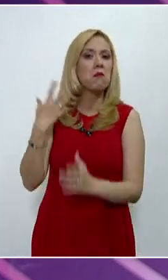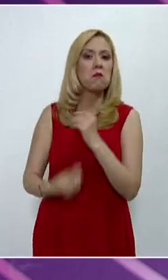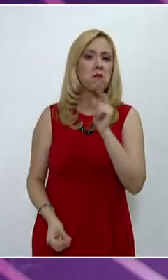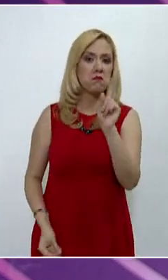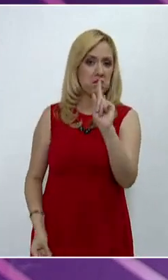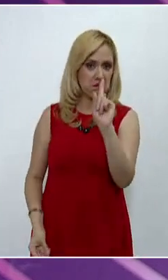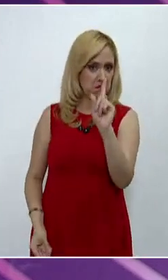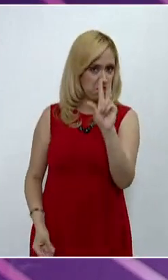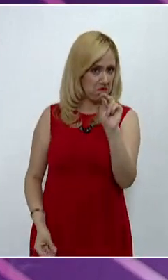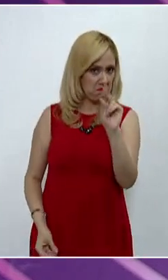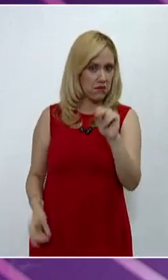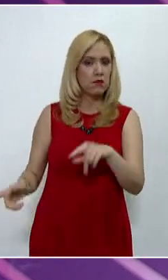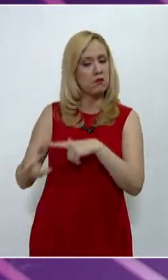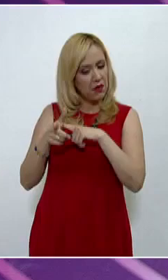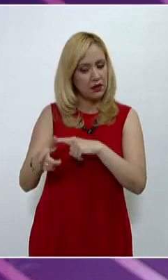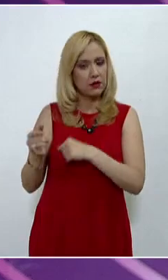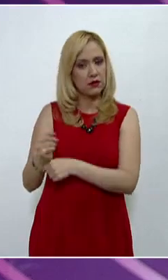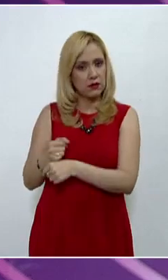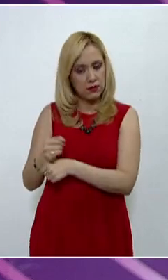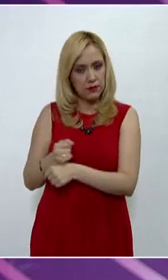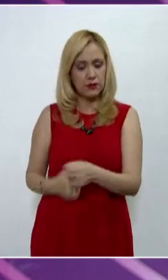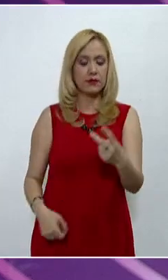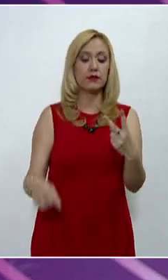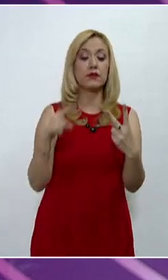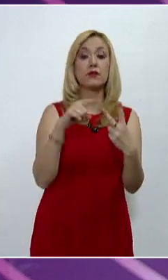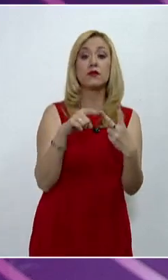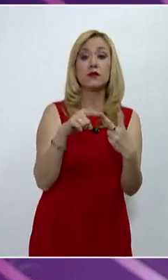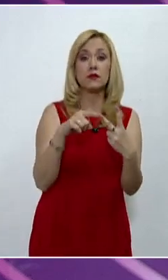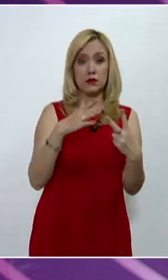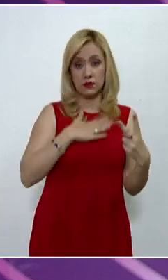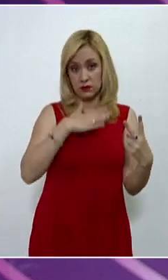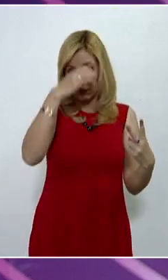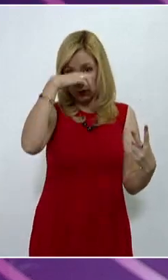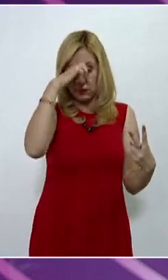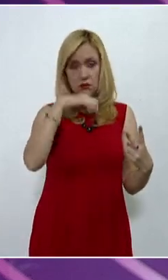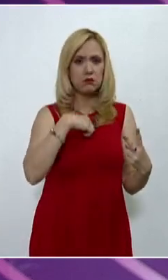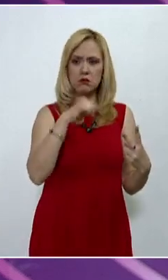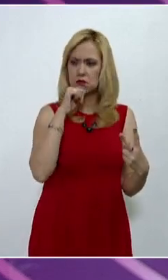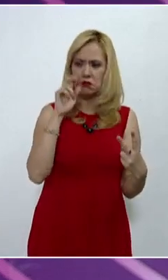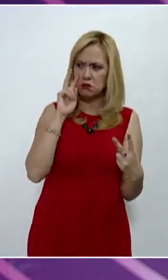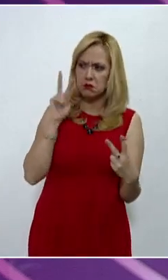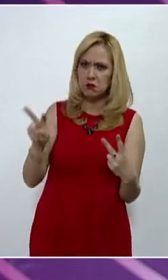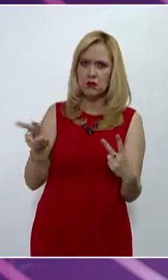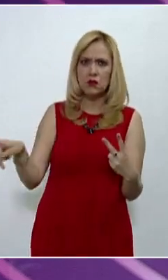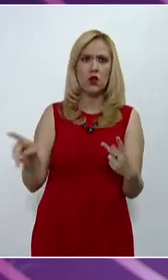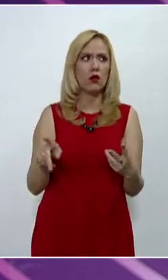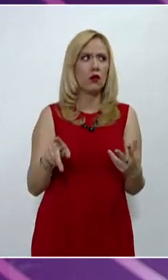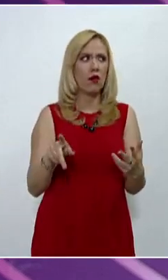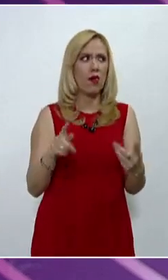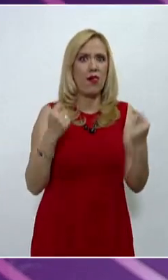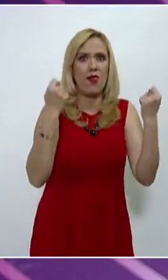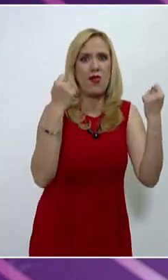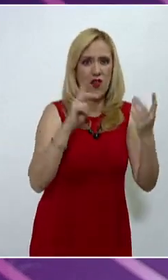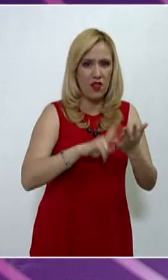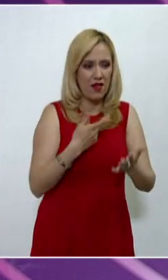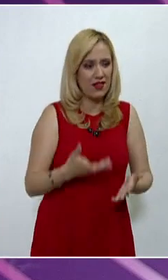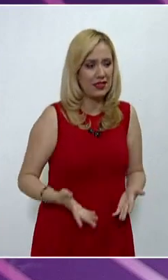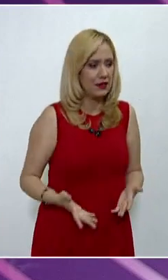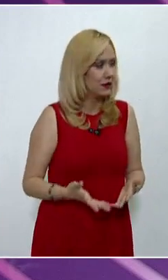proceso sigue su curso. Y segundo, pues al menos en mi experiencia no me ha tocado que vuelvan a delinquir o que vuelvan a traer un